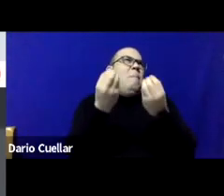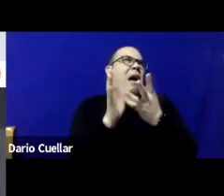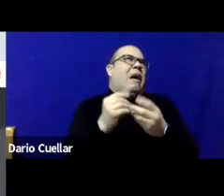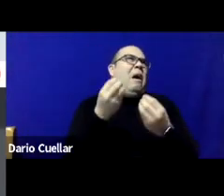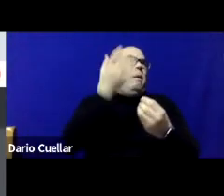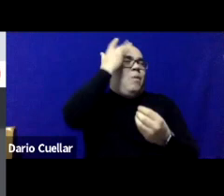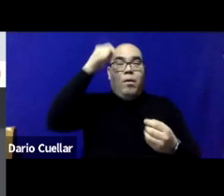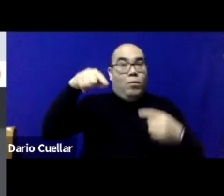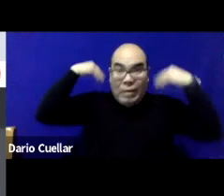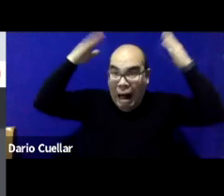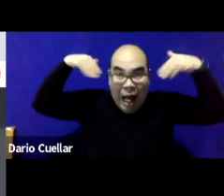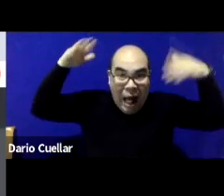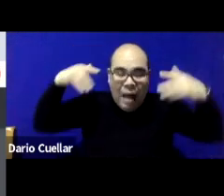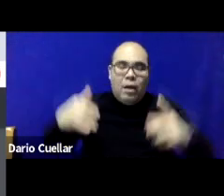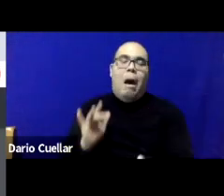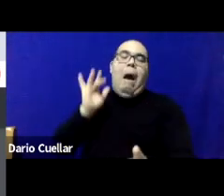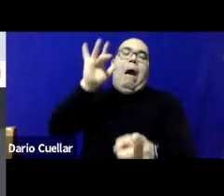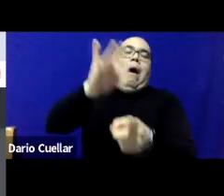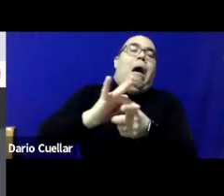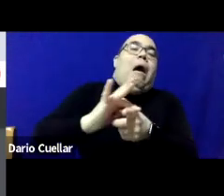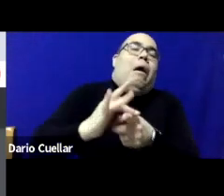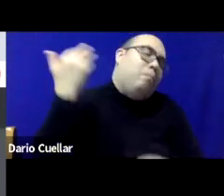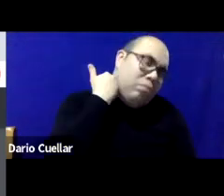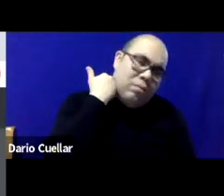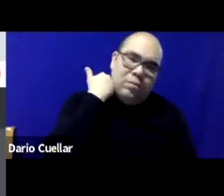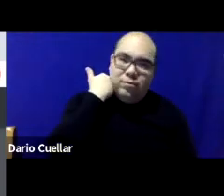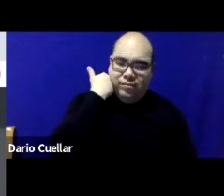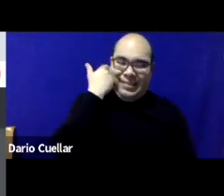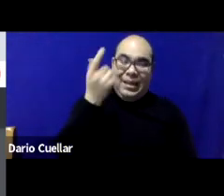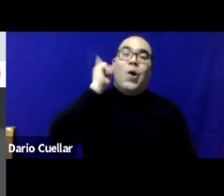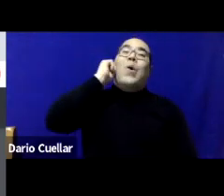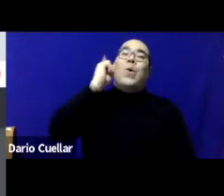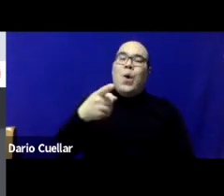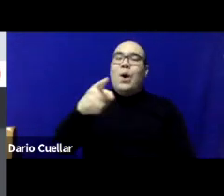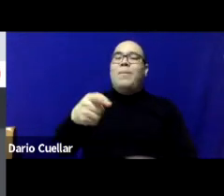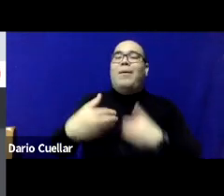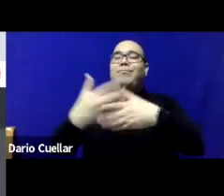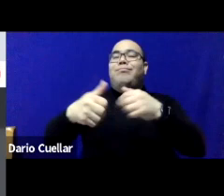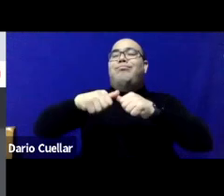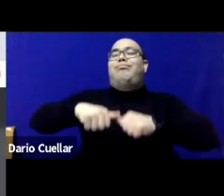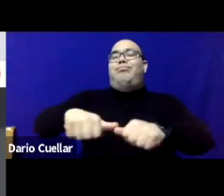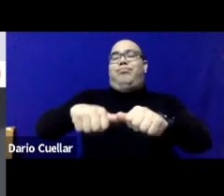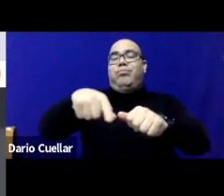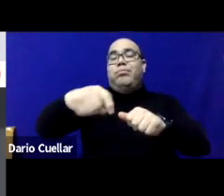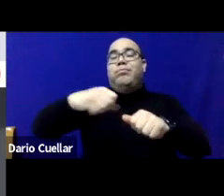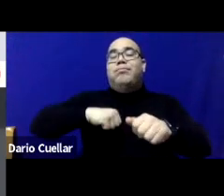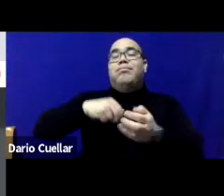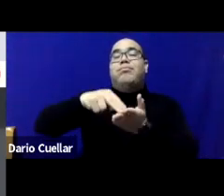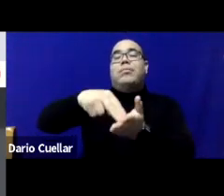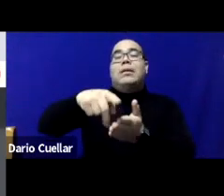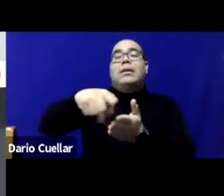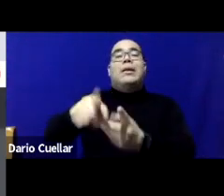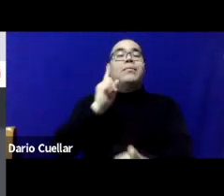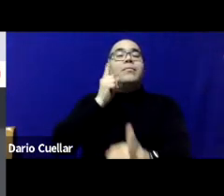de modificación conductual sin saber el mantenedor del comportamiento y hacia dónde va dirigida la intervención,